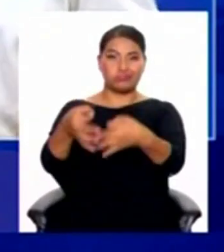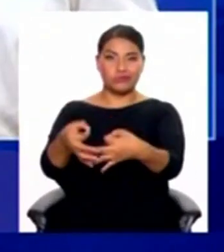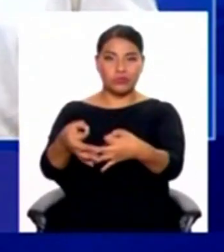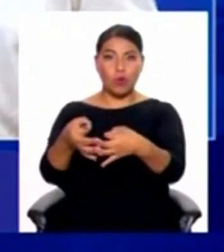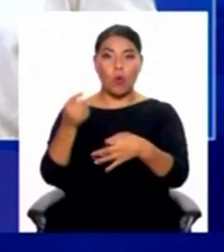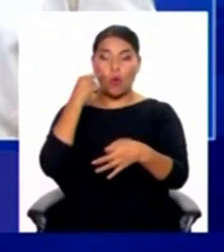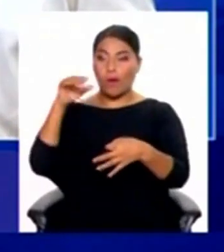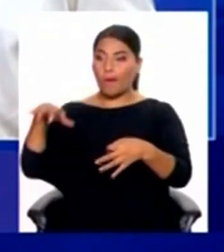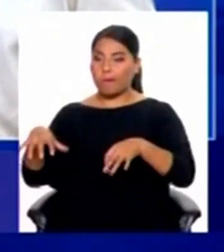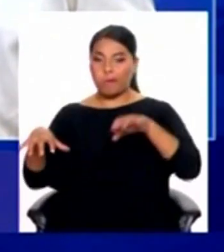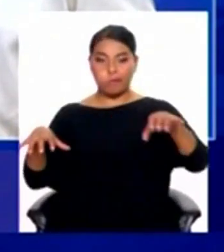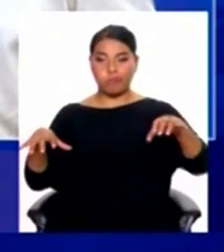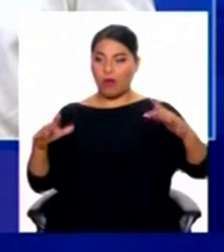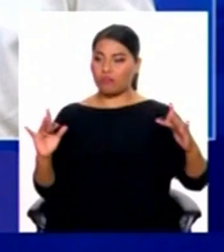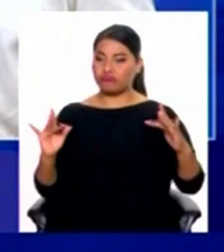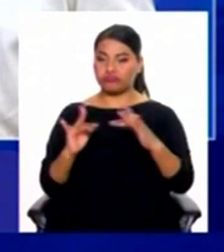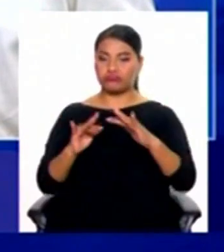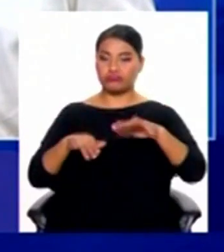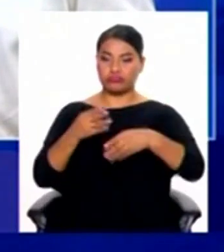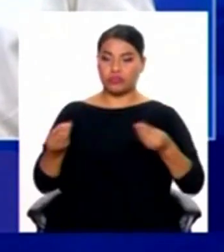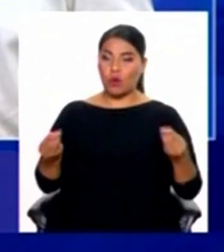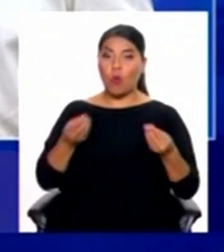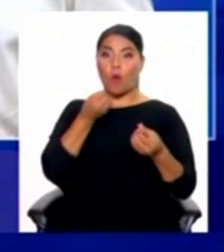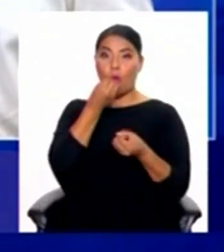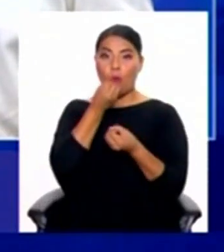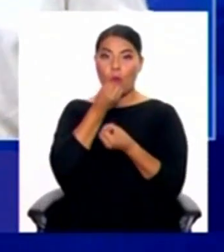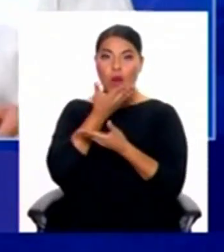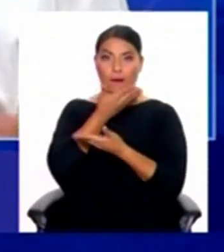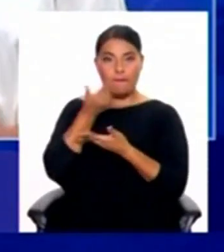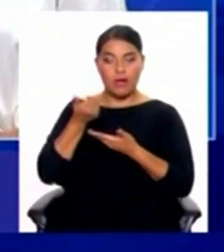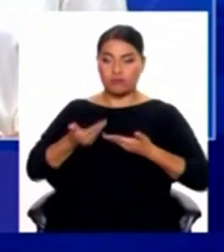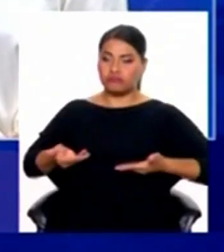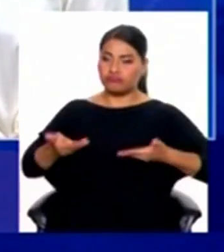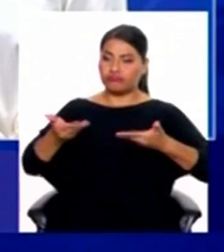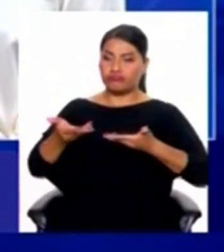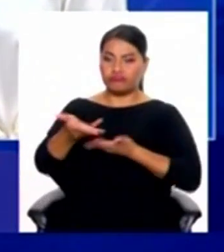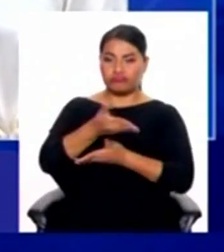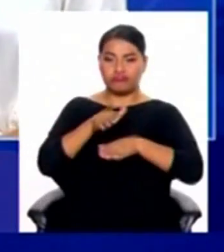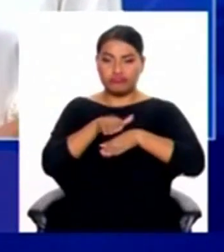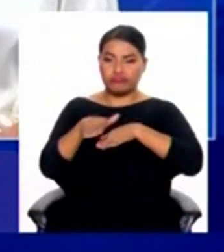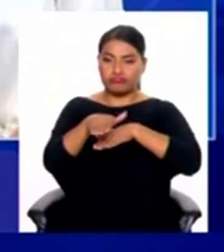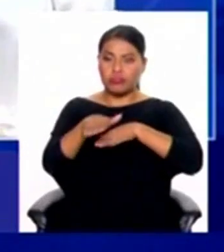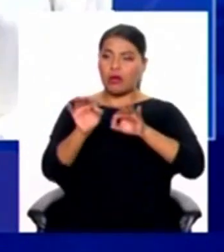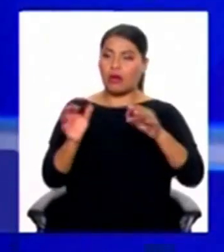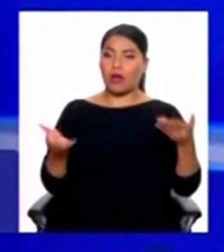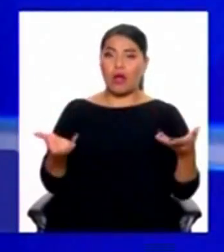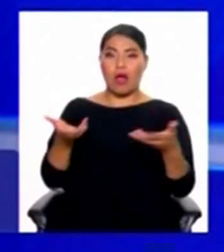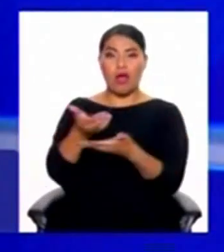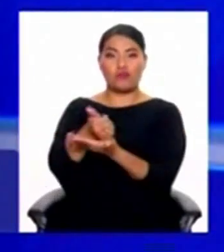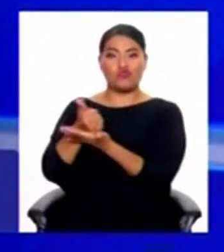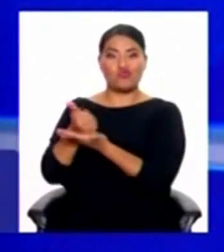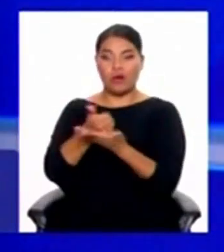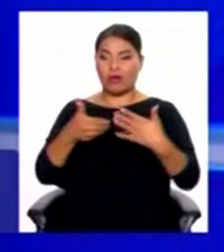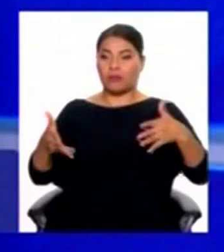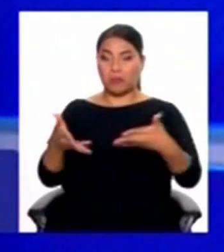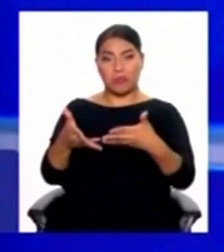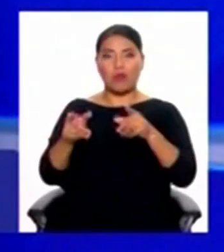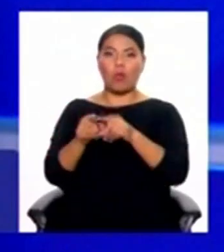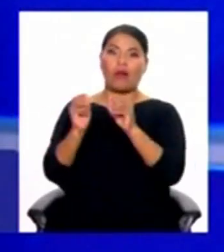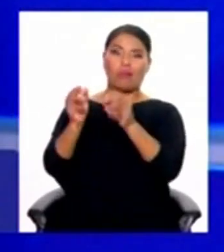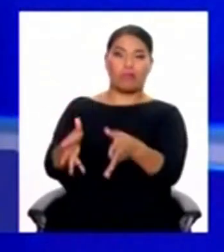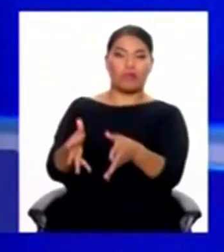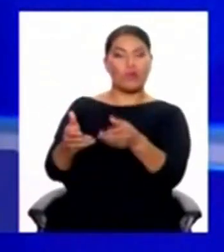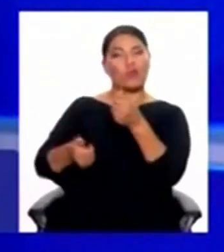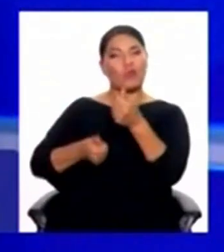otras poblaciones. ¿Para ese tiempo tú crees que ya esté listo este proyecto? ¿Cuál es la ruta que va a seguir? Mira, es un proyecto de ley que ha